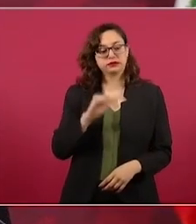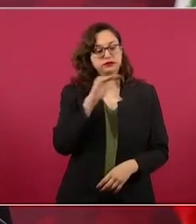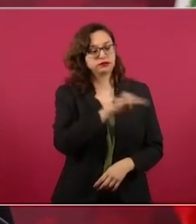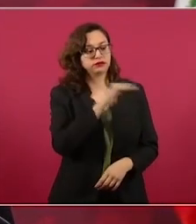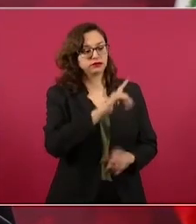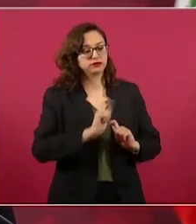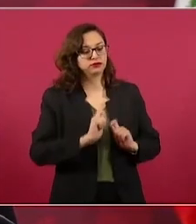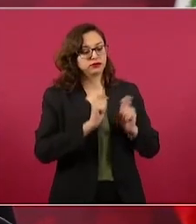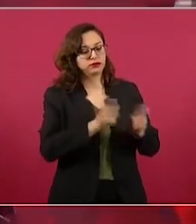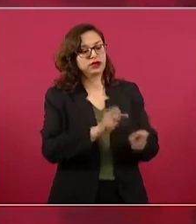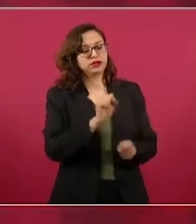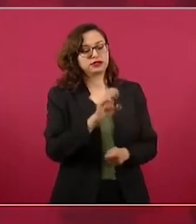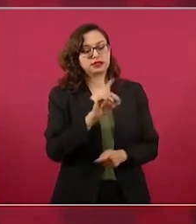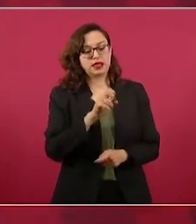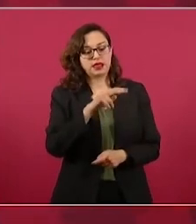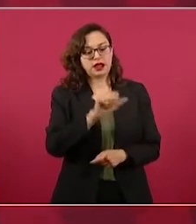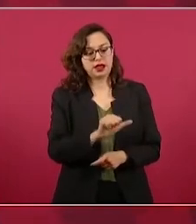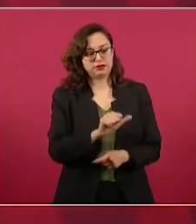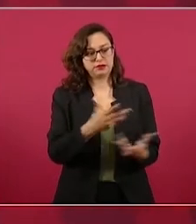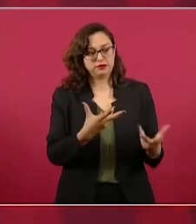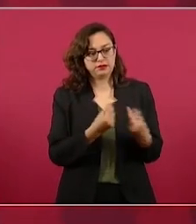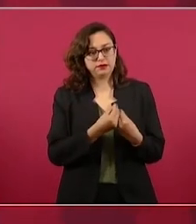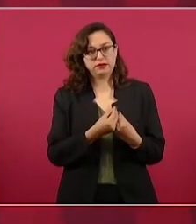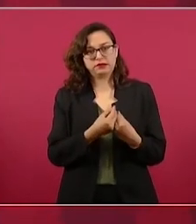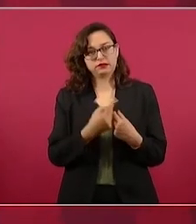la Defensa Nacional, o sea que regresó.